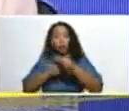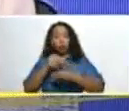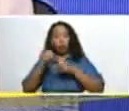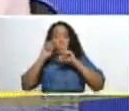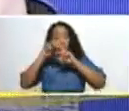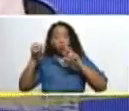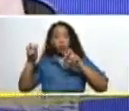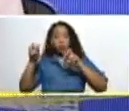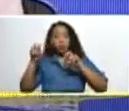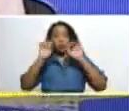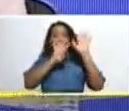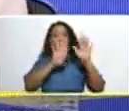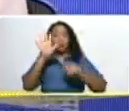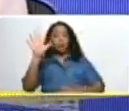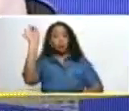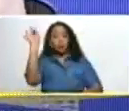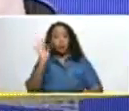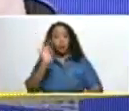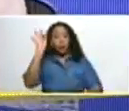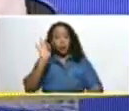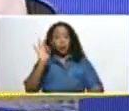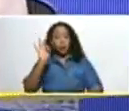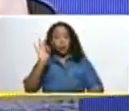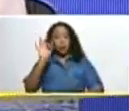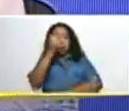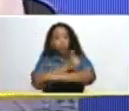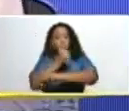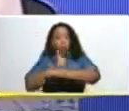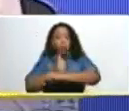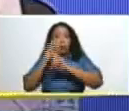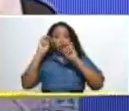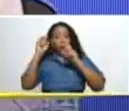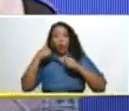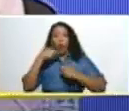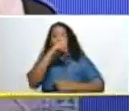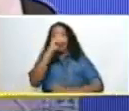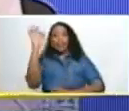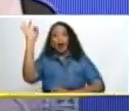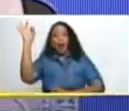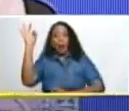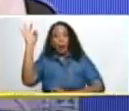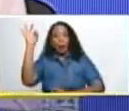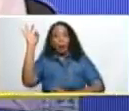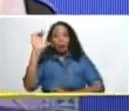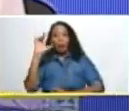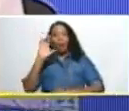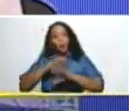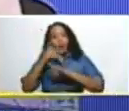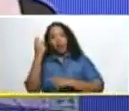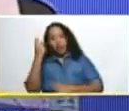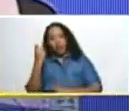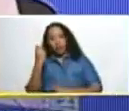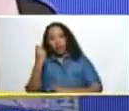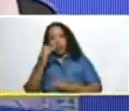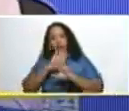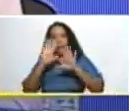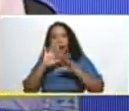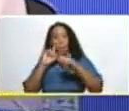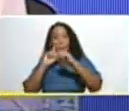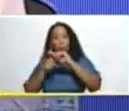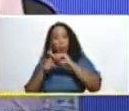un 95% al autor material, no digo el 100 porque nos faltaba un detalle, conseguimos el detalle